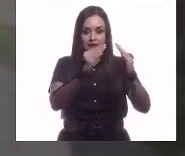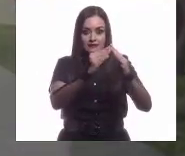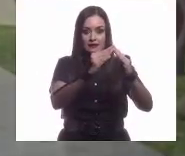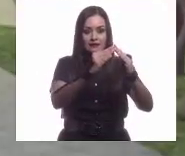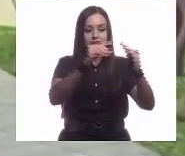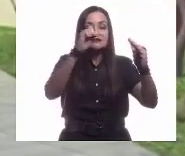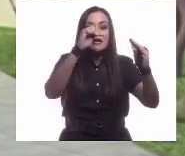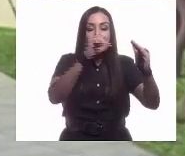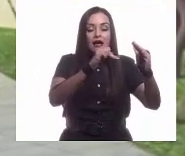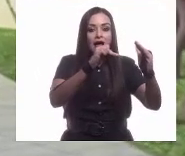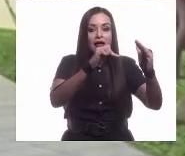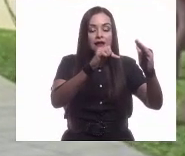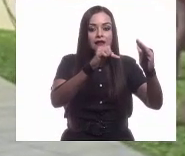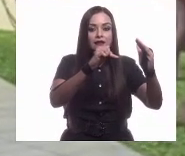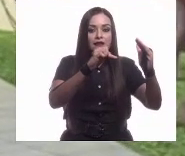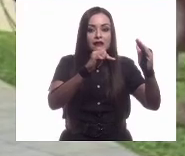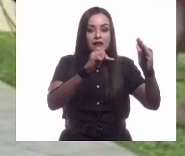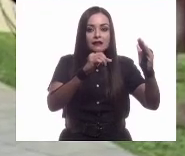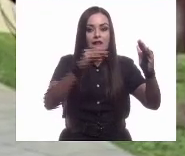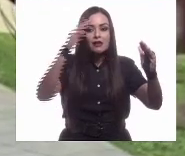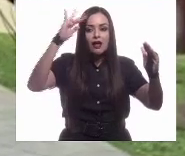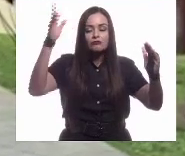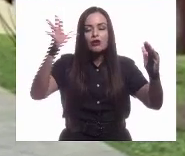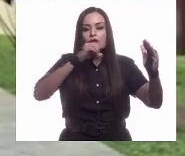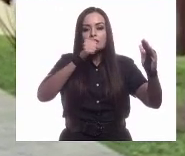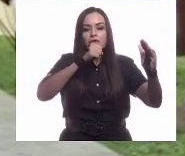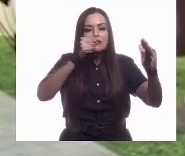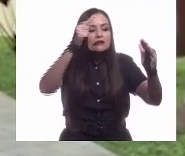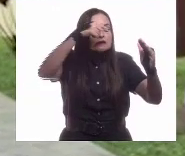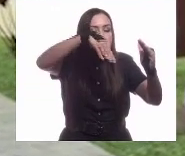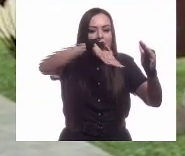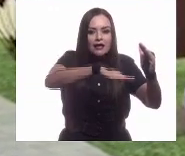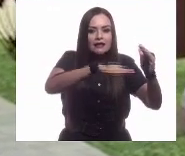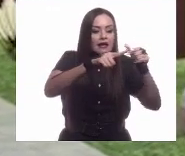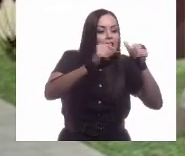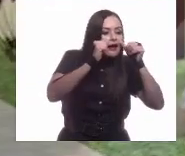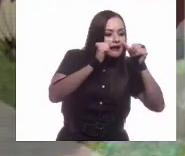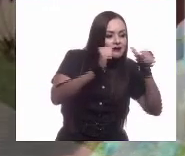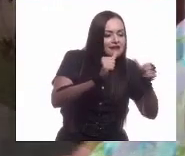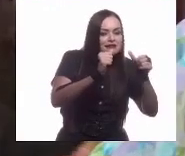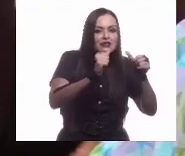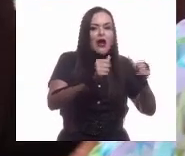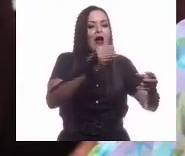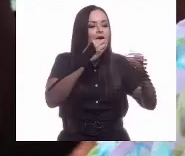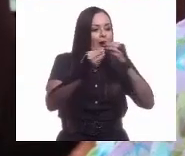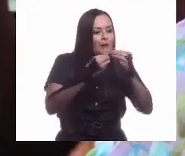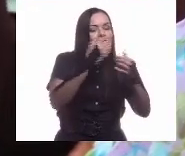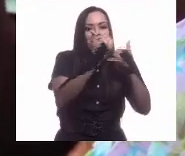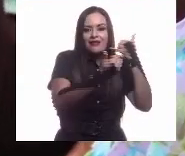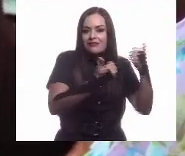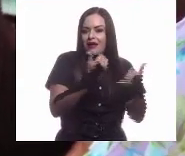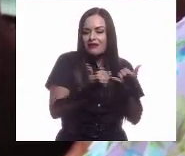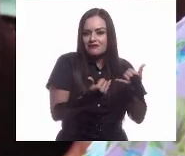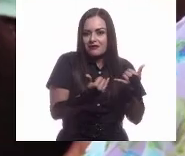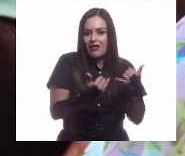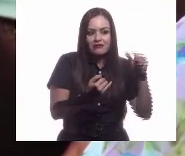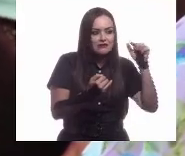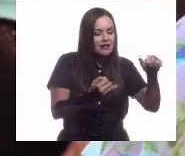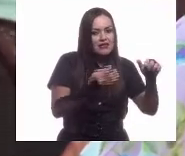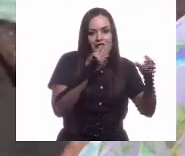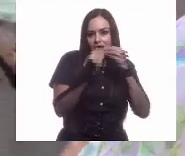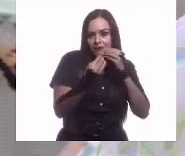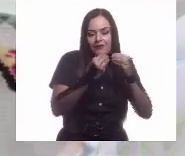son espacios donde se atiende a nuestros adultos mayores con cariño y con dignidad. Ahí reciben